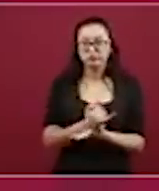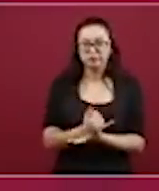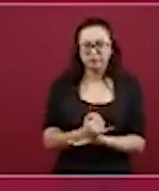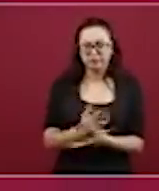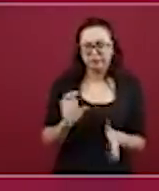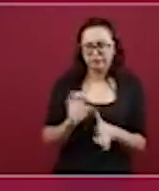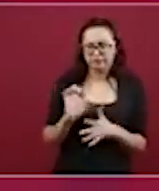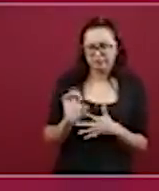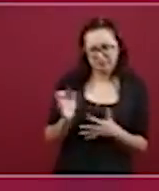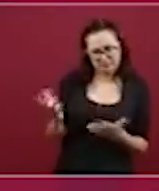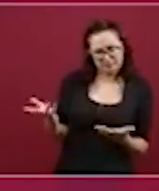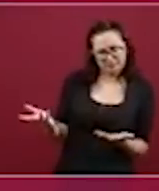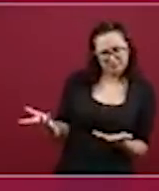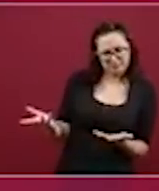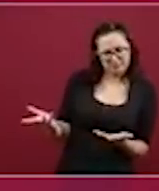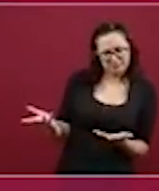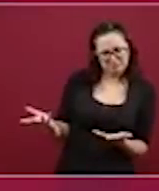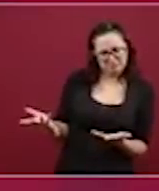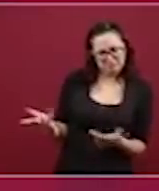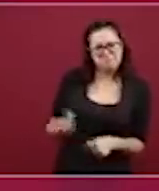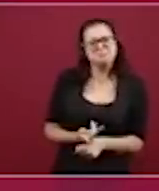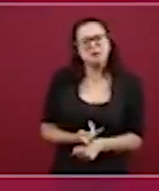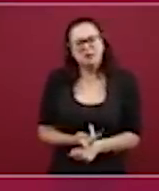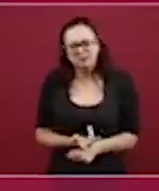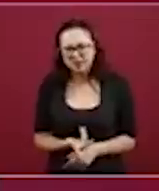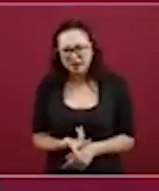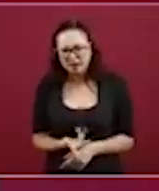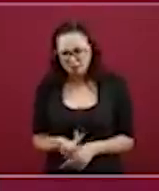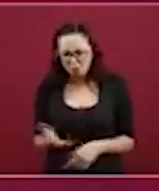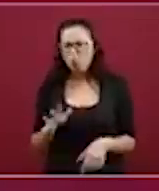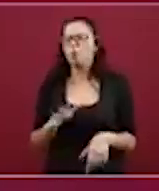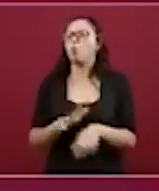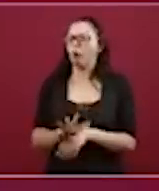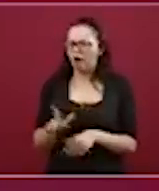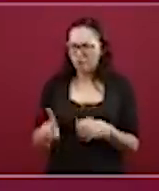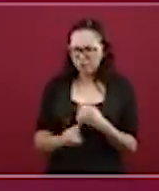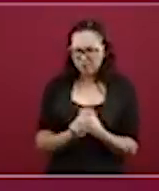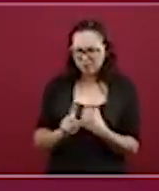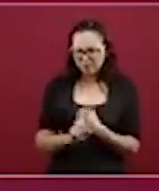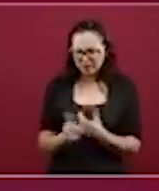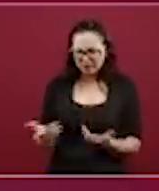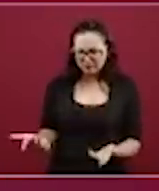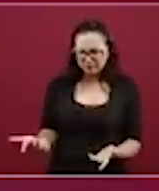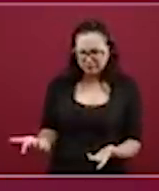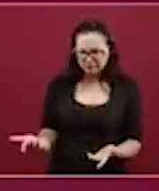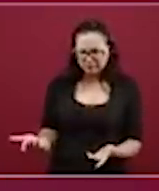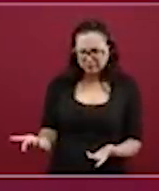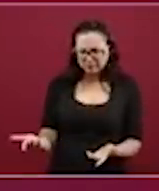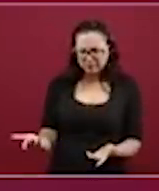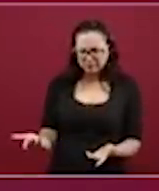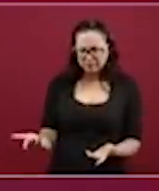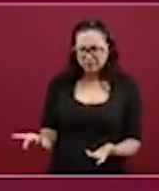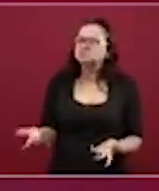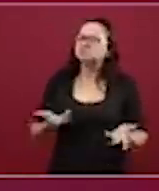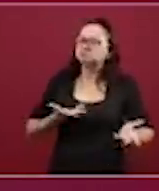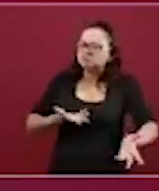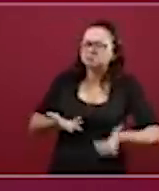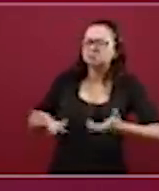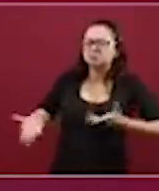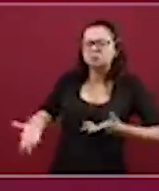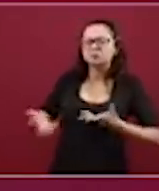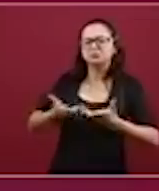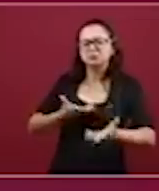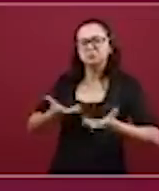ver, ¿de qué se trata? ¿Cuál es la inconformidad? Y entendernos de esa